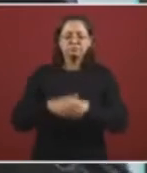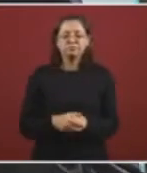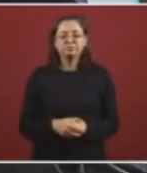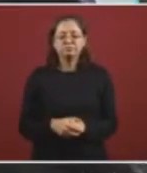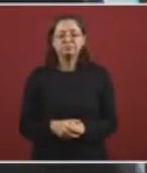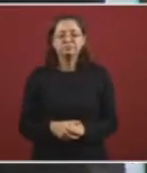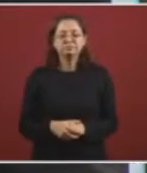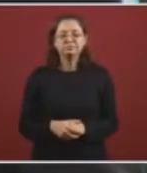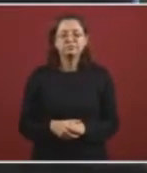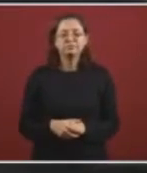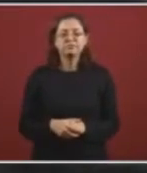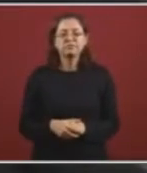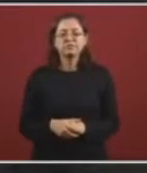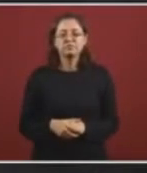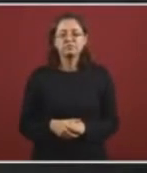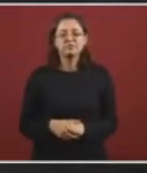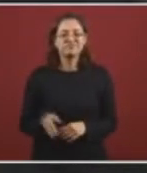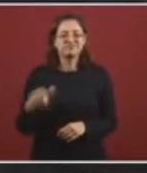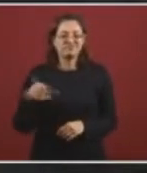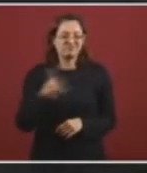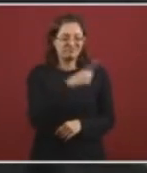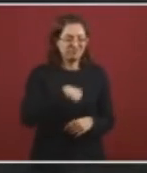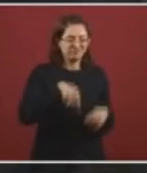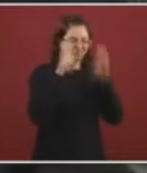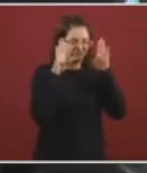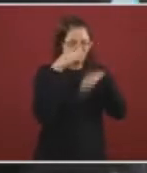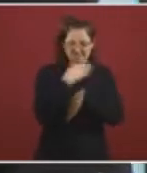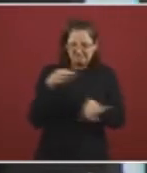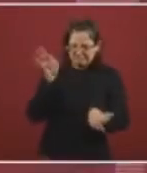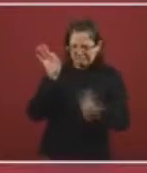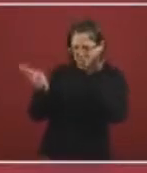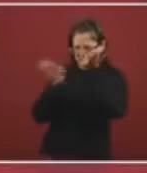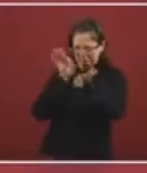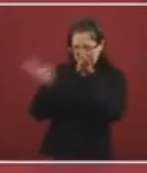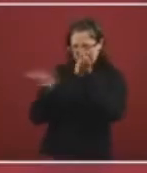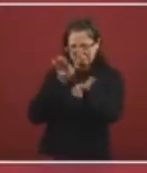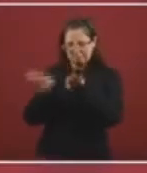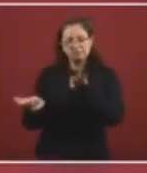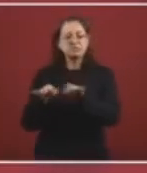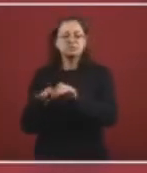pero se esmeraron los adversarios en separarlos.